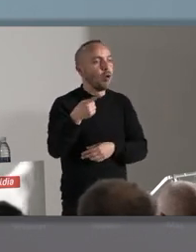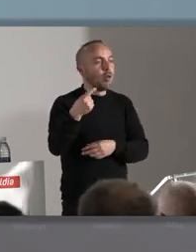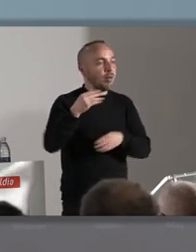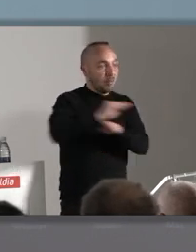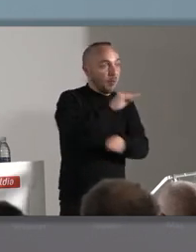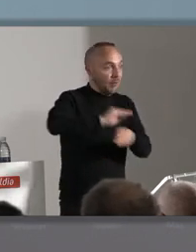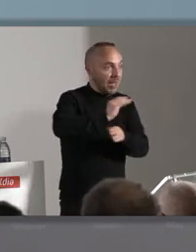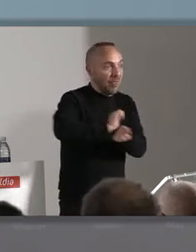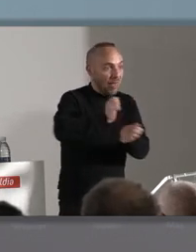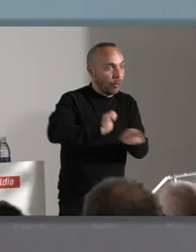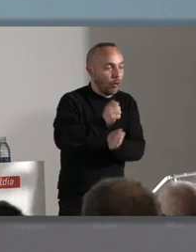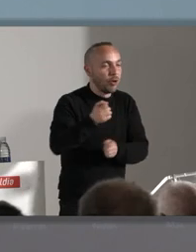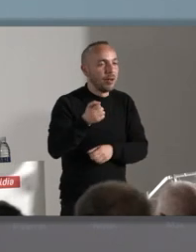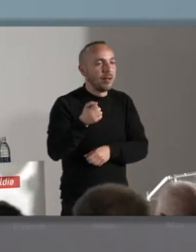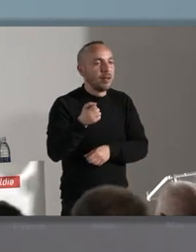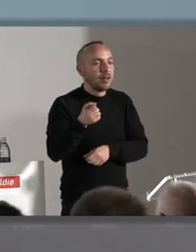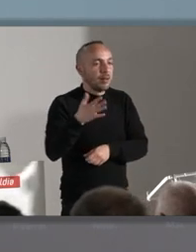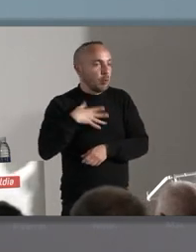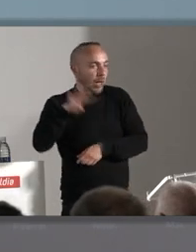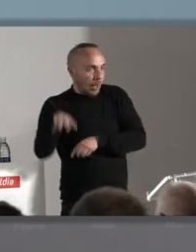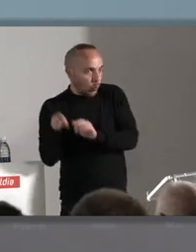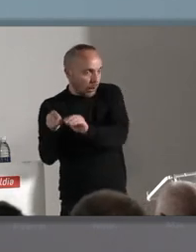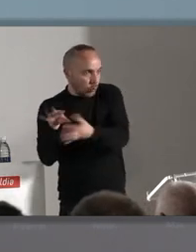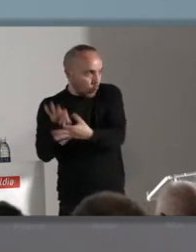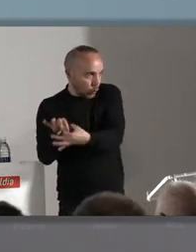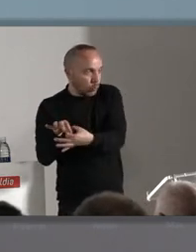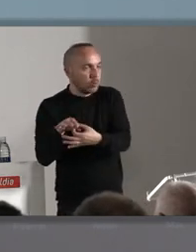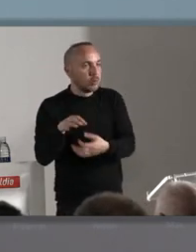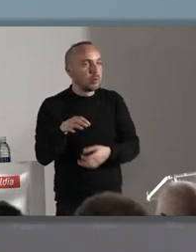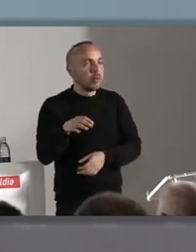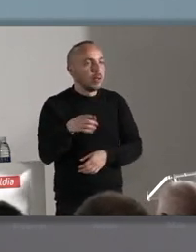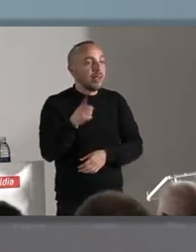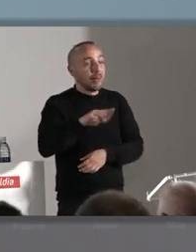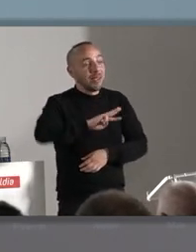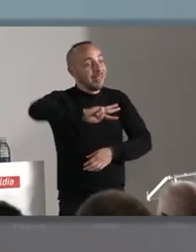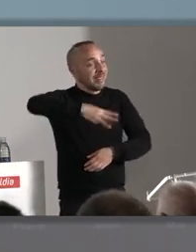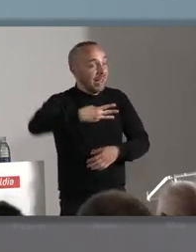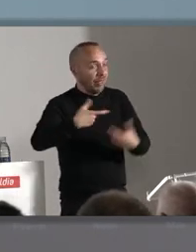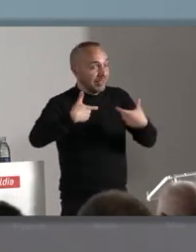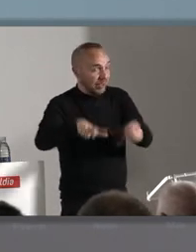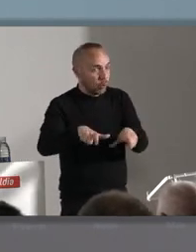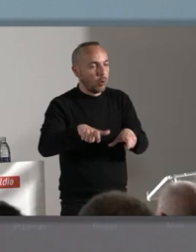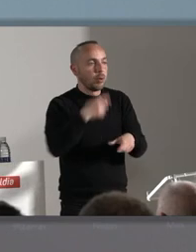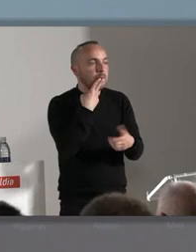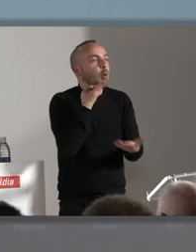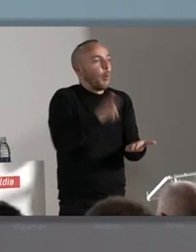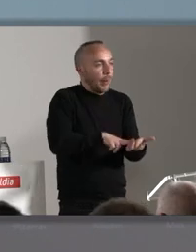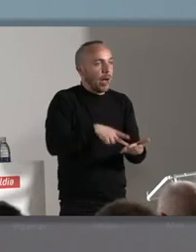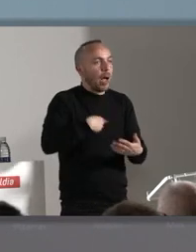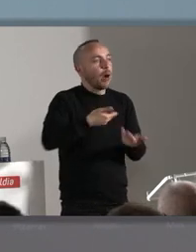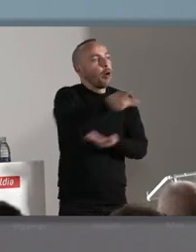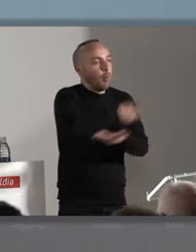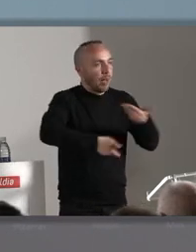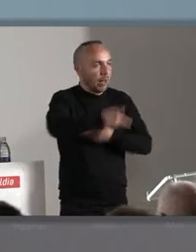pero también banca europea, sí, sí puede ser, y también tiene que entrar un tercer sector, que sería esa banca a cooperativa, a lo mejor no